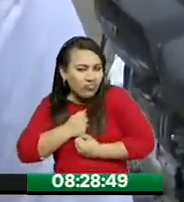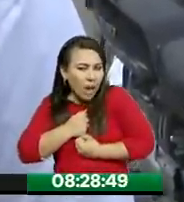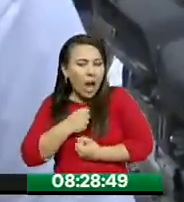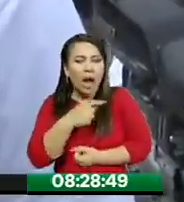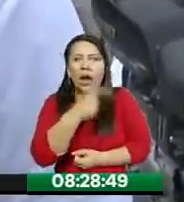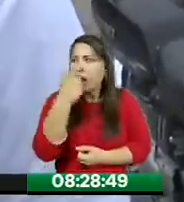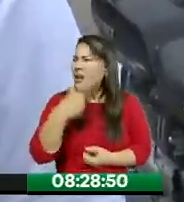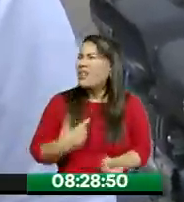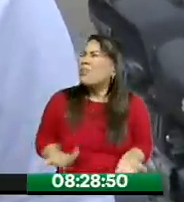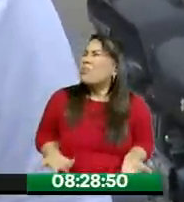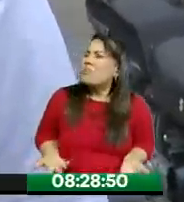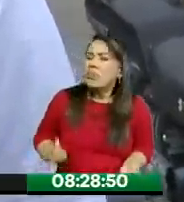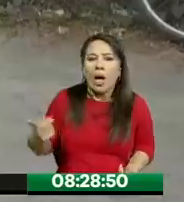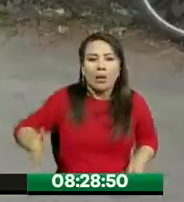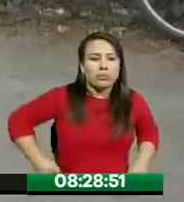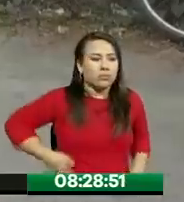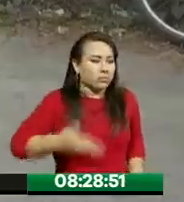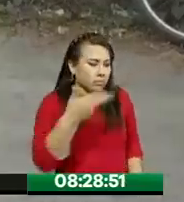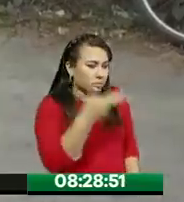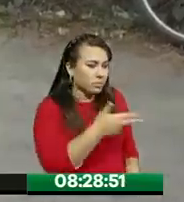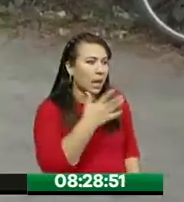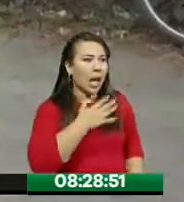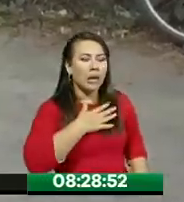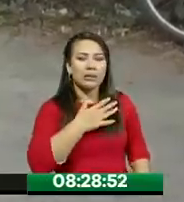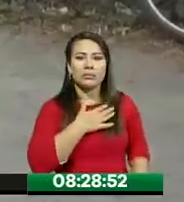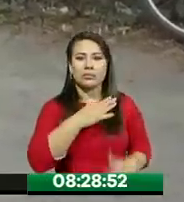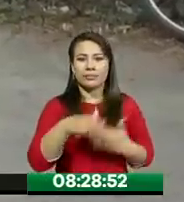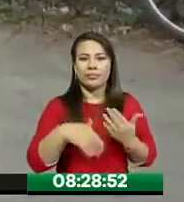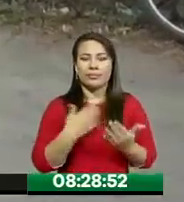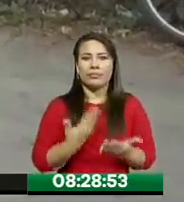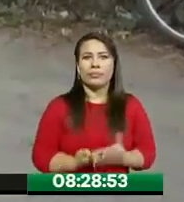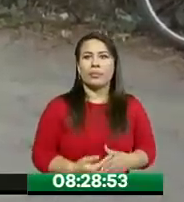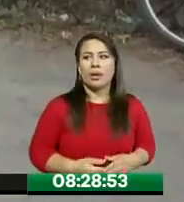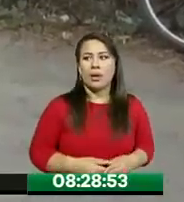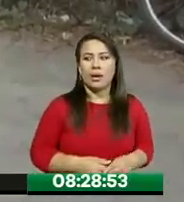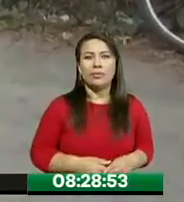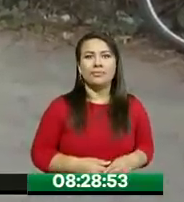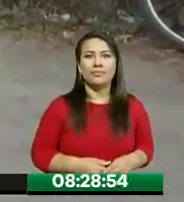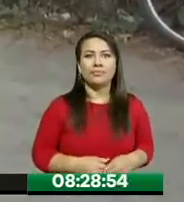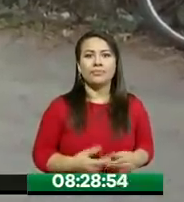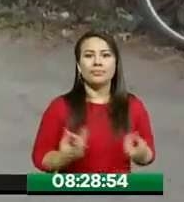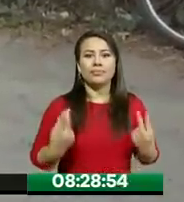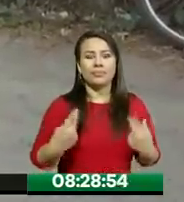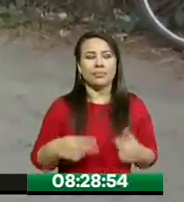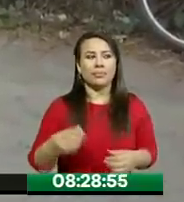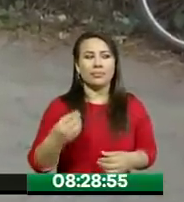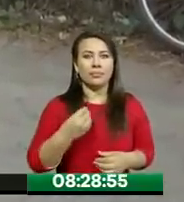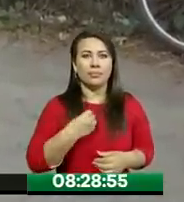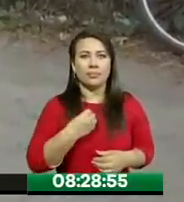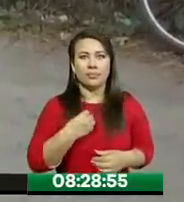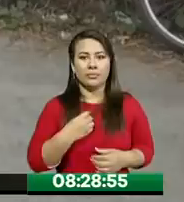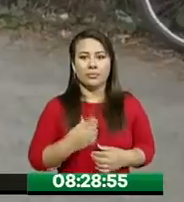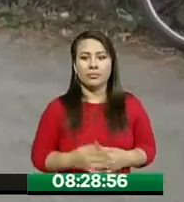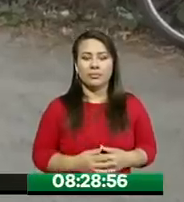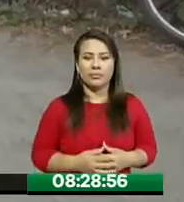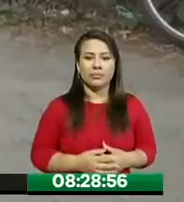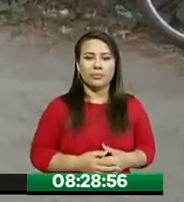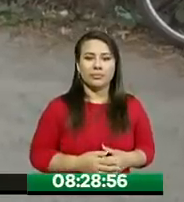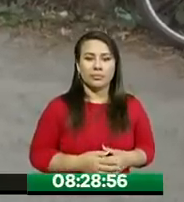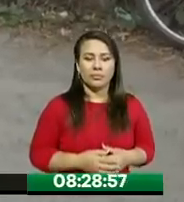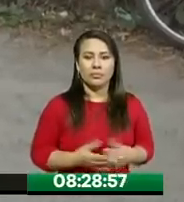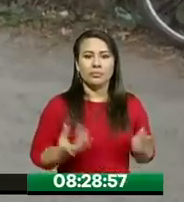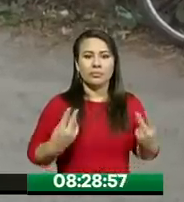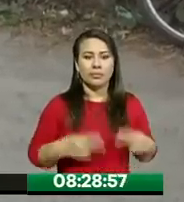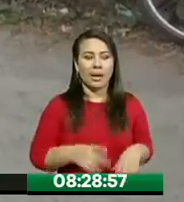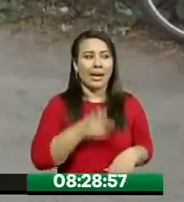consideran necesario que los conductores de vehículos a motor muestren más respeto hacia las personas que circulan